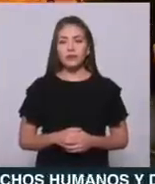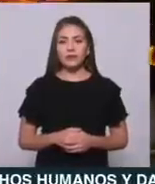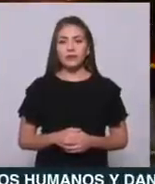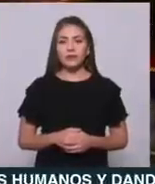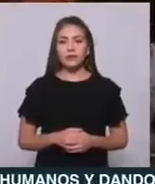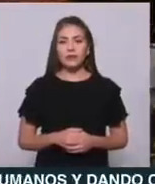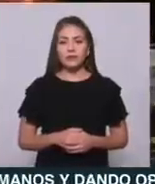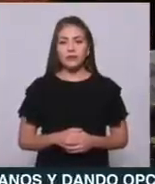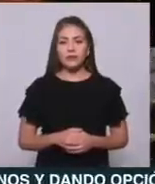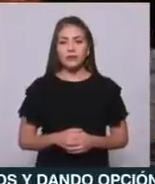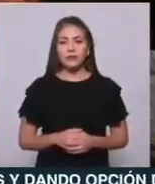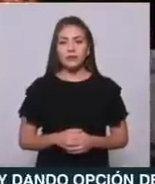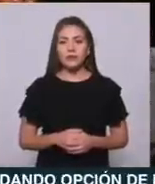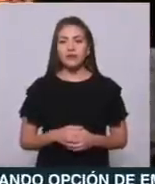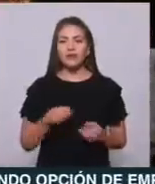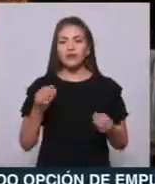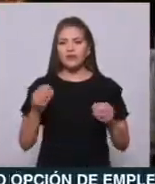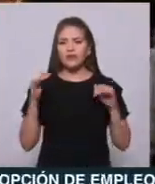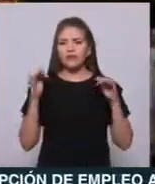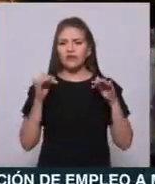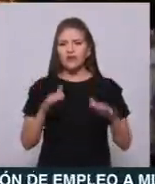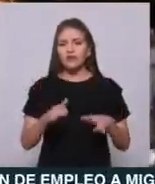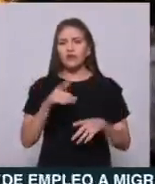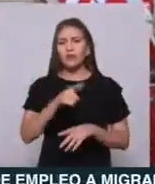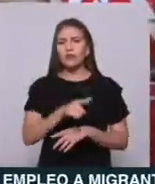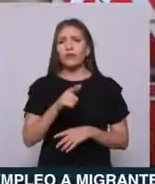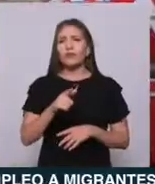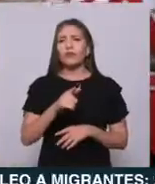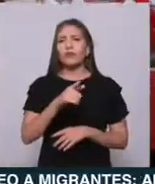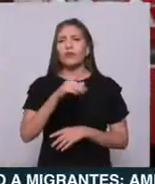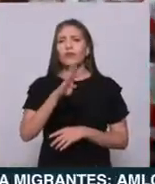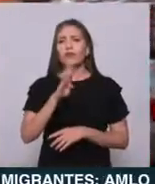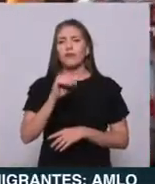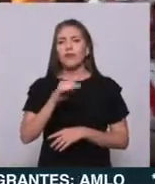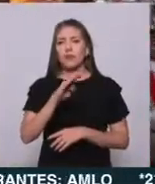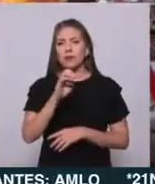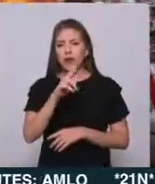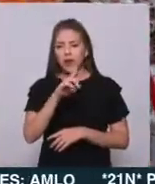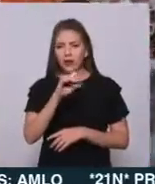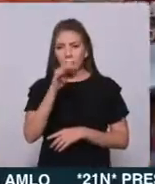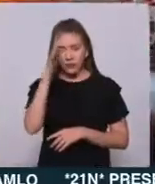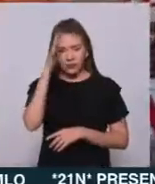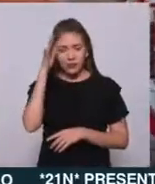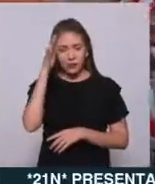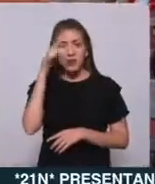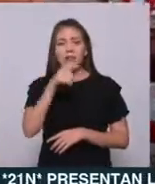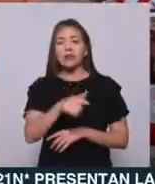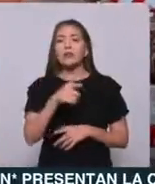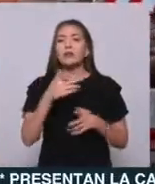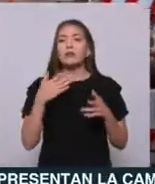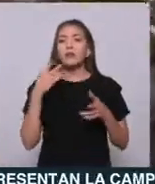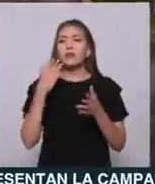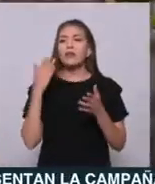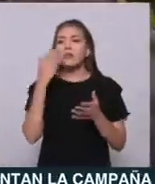Es el momento en que decenas de elementos del heroico Cuerpo de Bomberos de la Ciudad de México intentan sofocar un